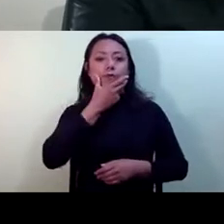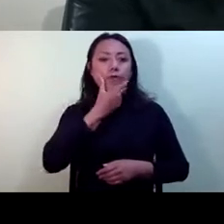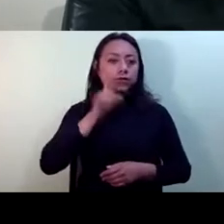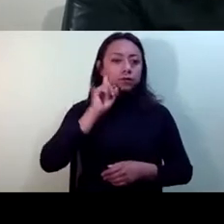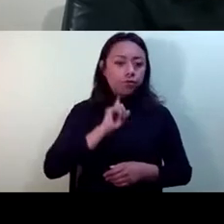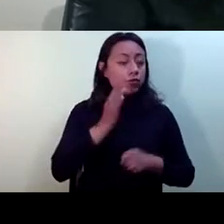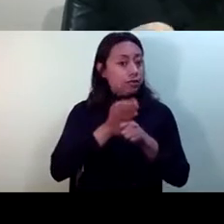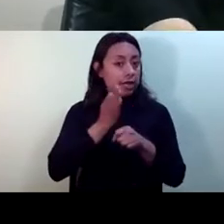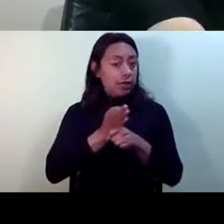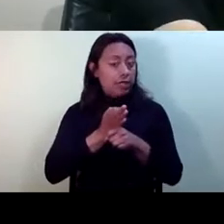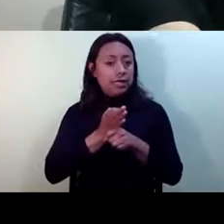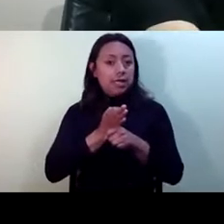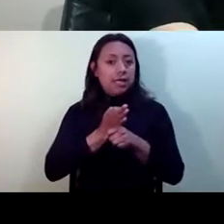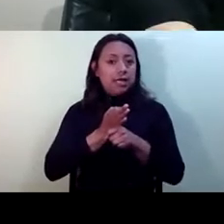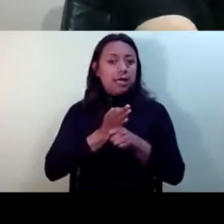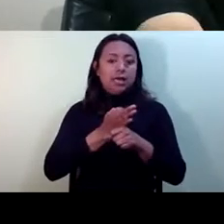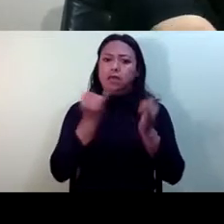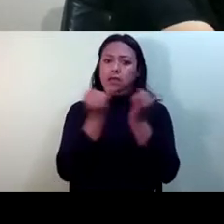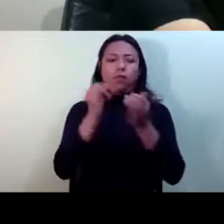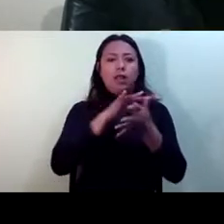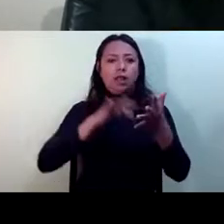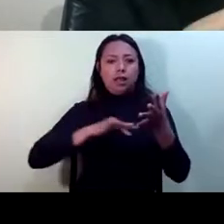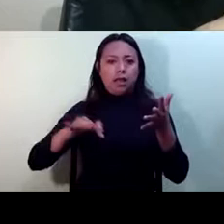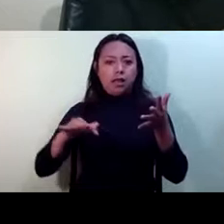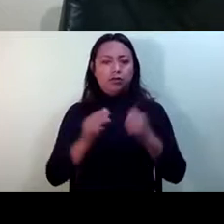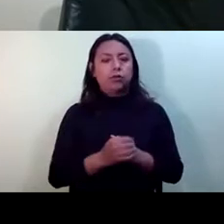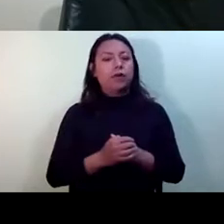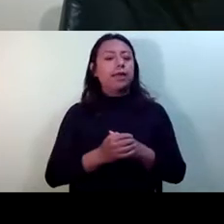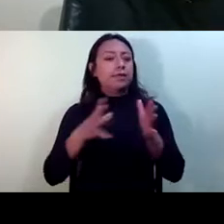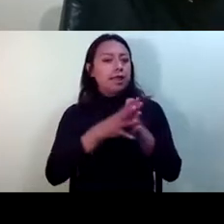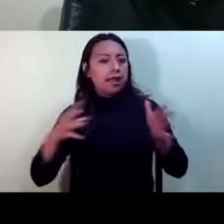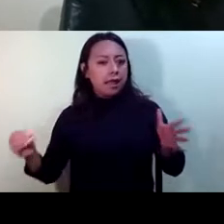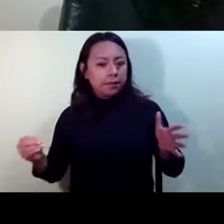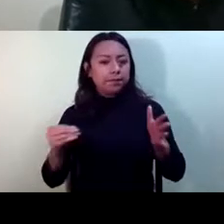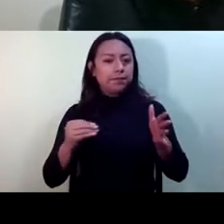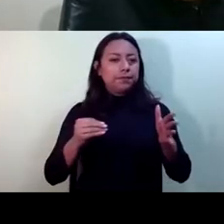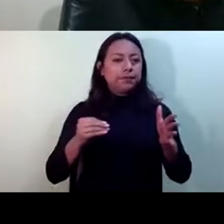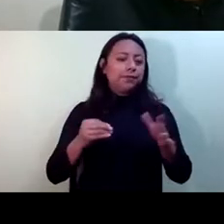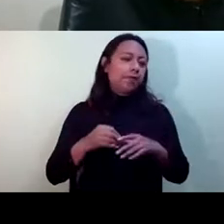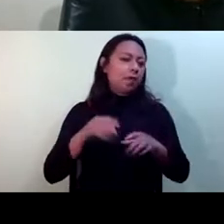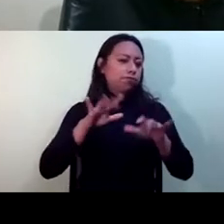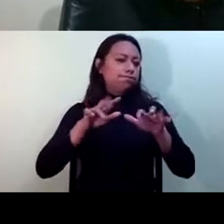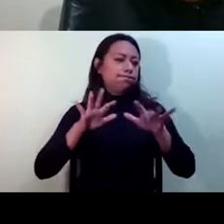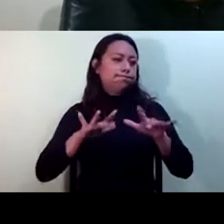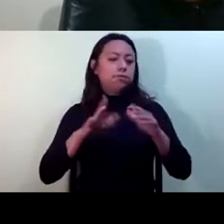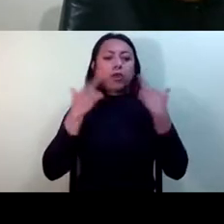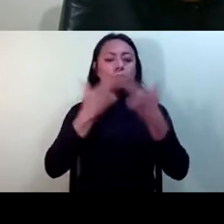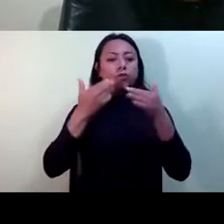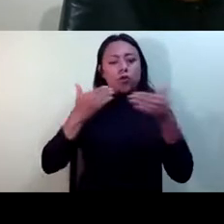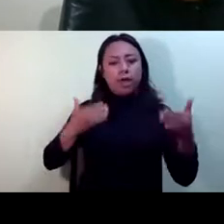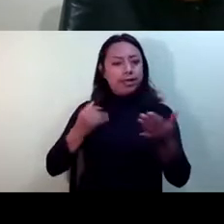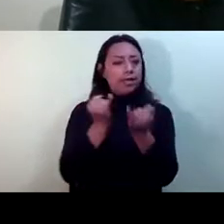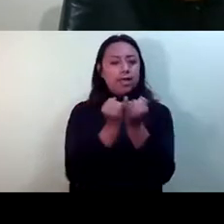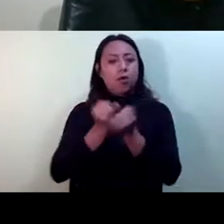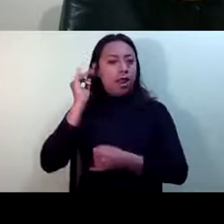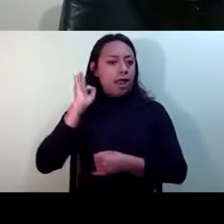en condiciones de obviar la lectura del acta y la versión estenográfica de la sesión anterior y aprobarla en sus términos en un solo acto, toda vez que